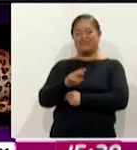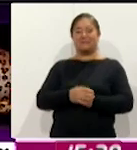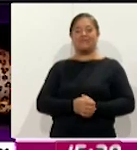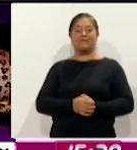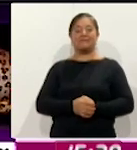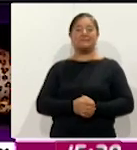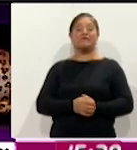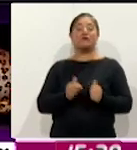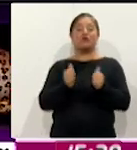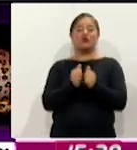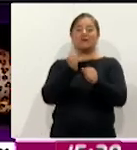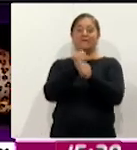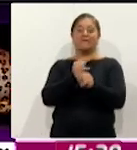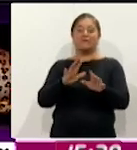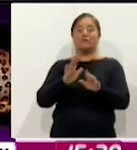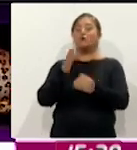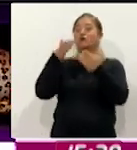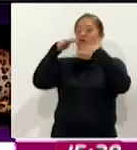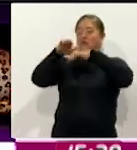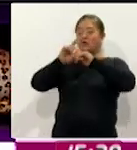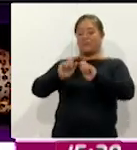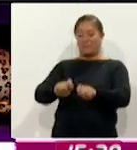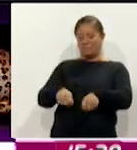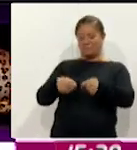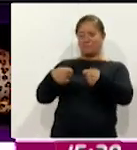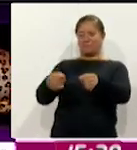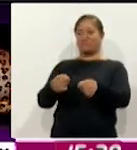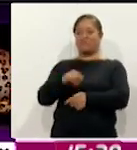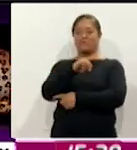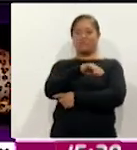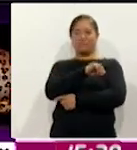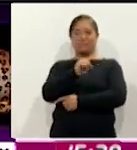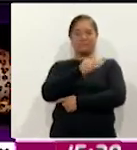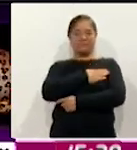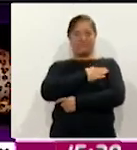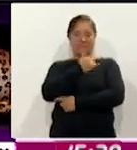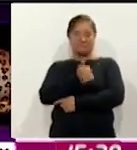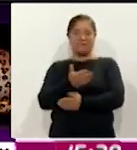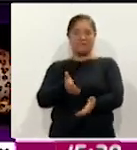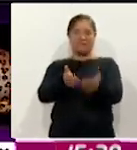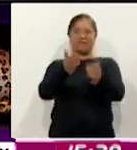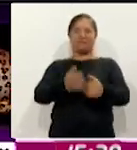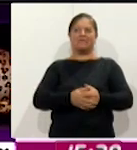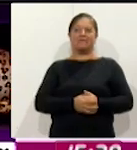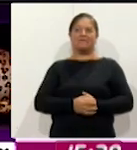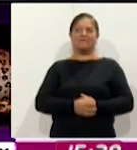tiene información sobre la entrega de credenciales del IMSS Bienestar. Adelante. Así es, buenas tardes